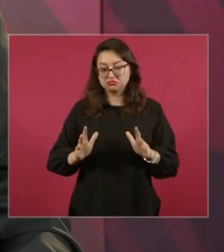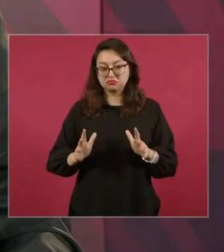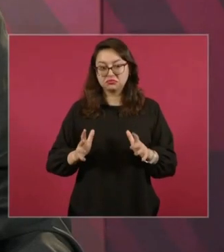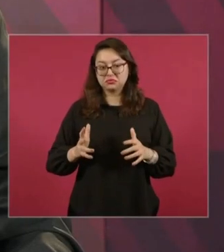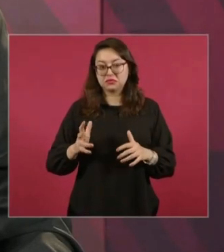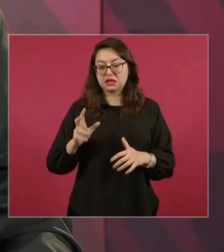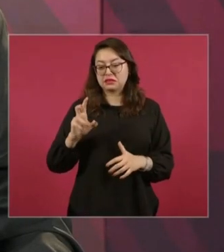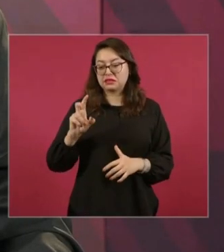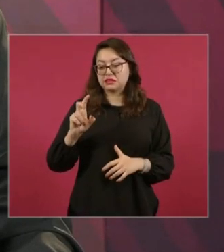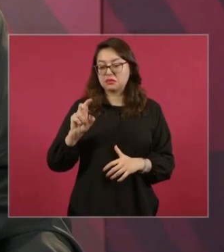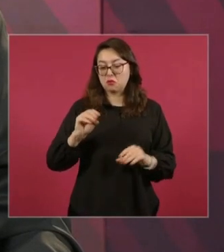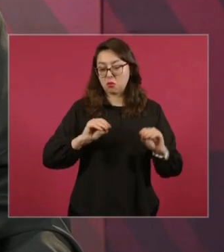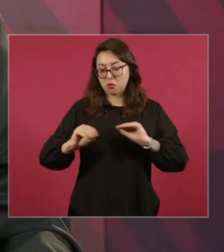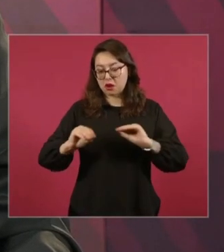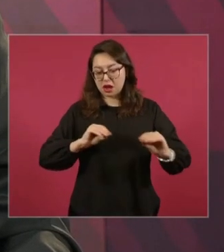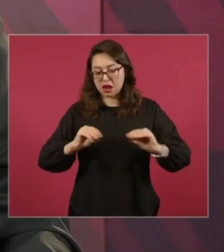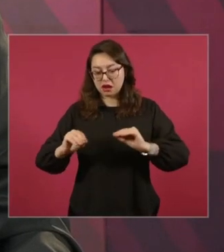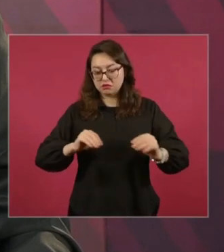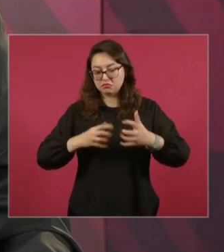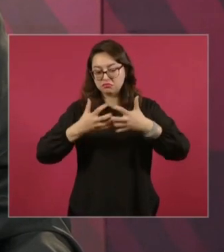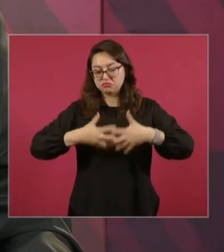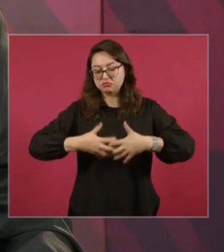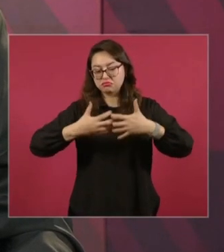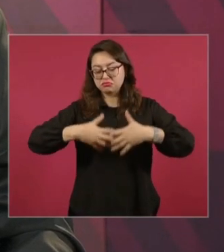35% de su capacidad.